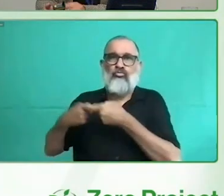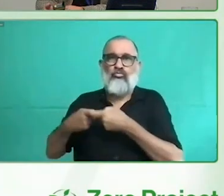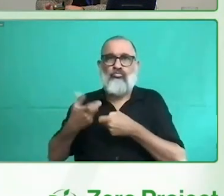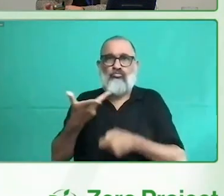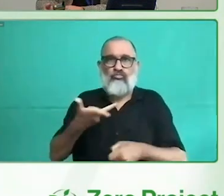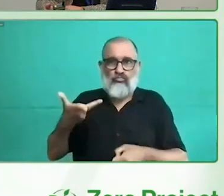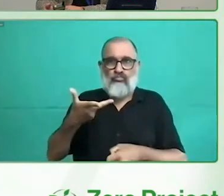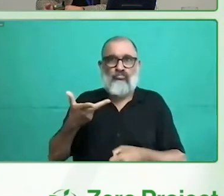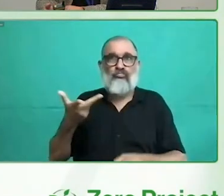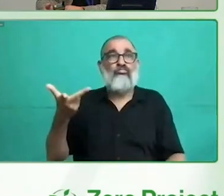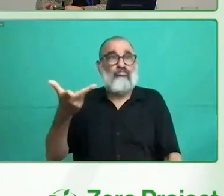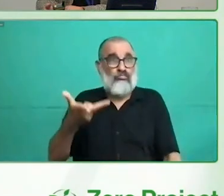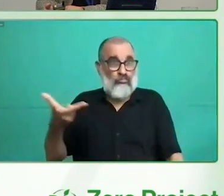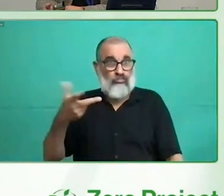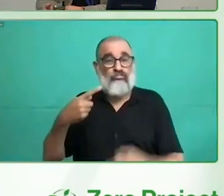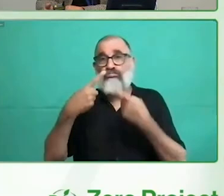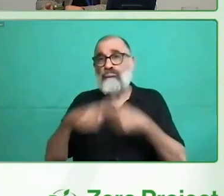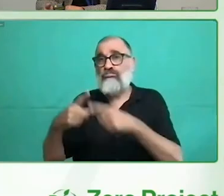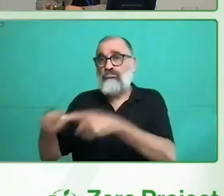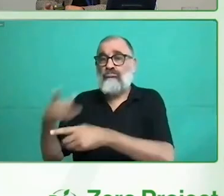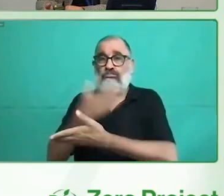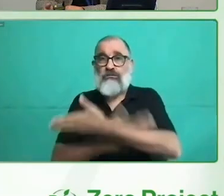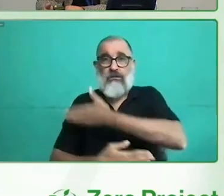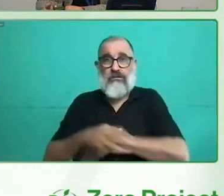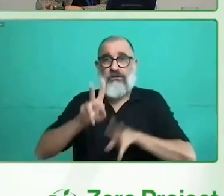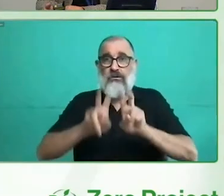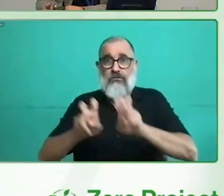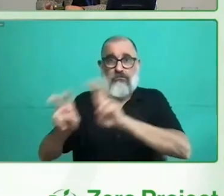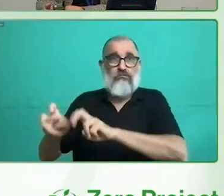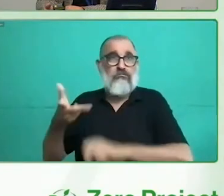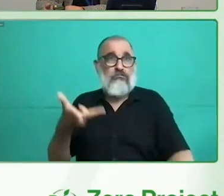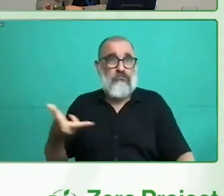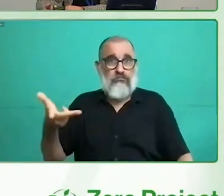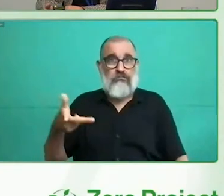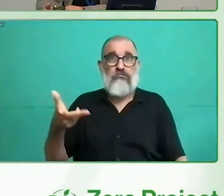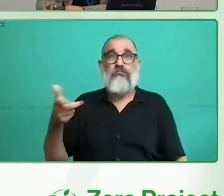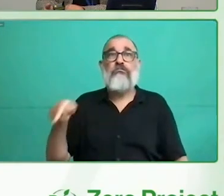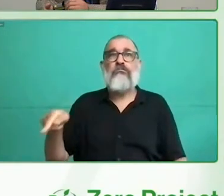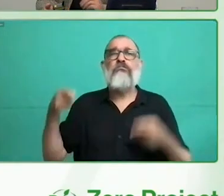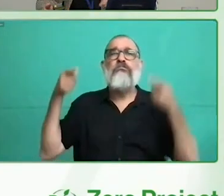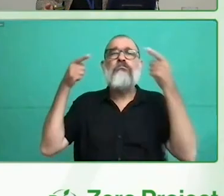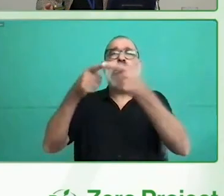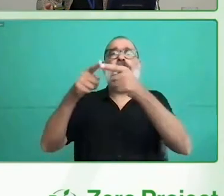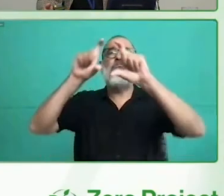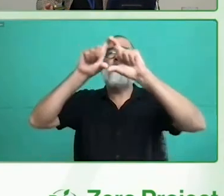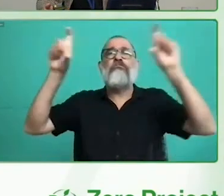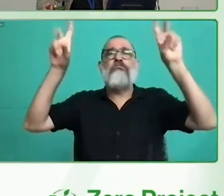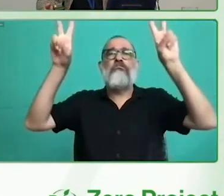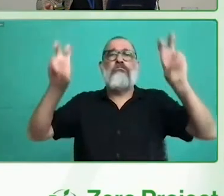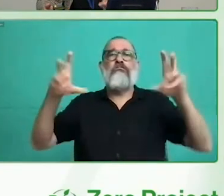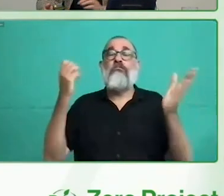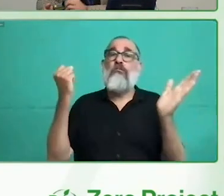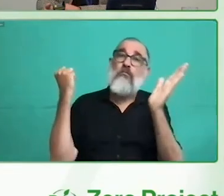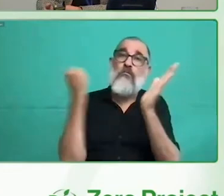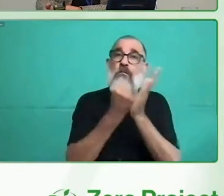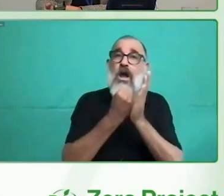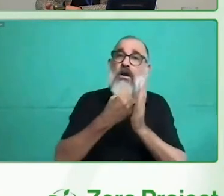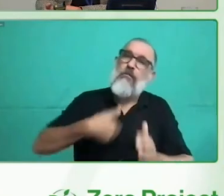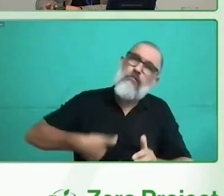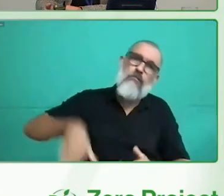de vender zapatillas, evidentemente, es mejorar las condiciones sociales y laborales de las personas con